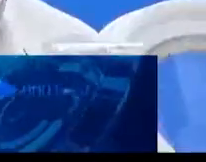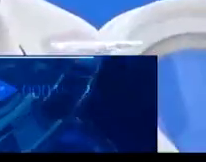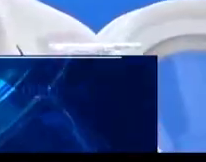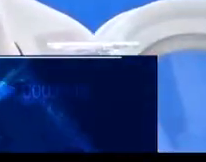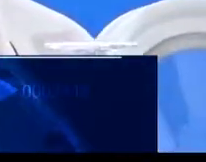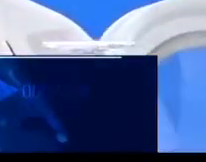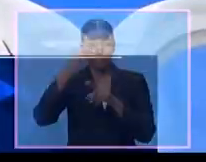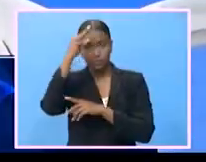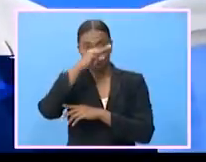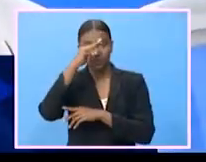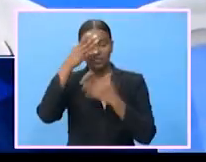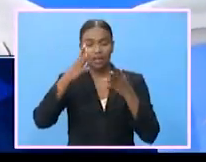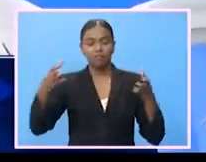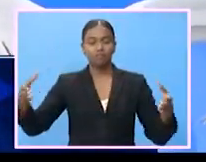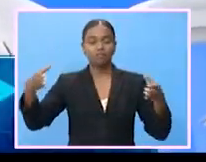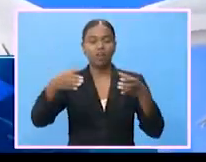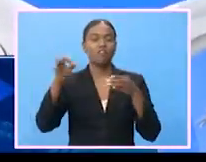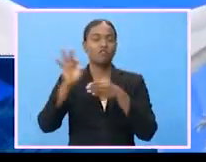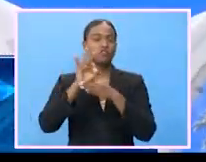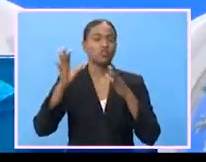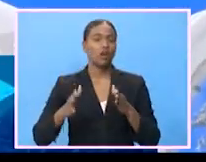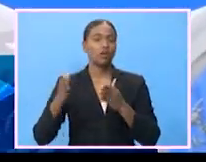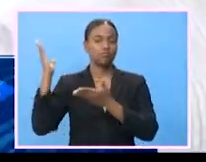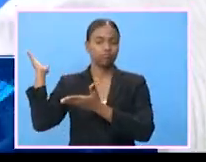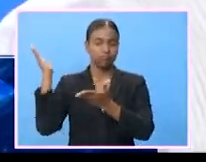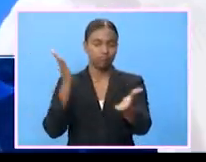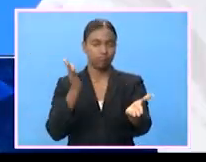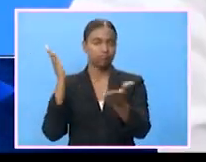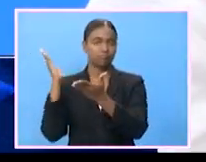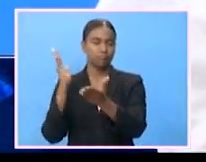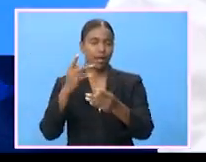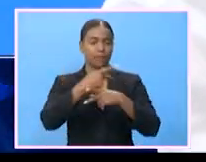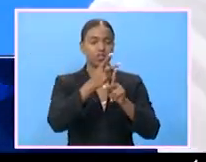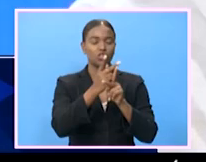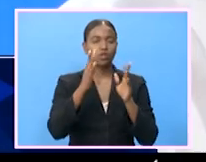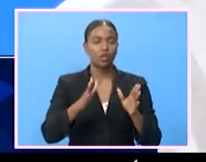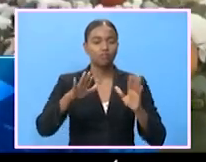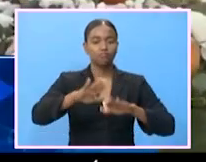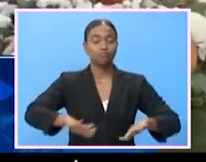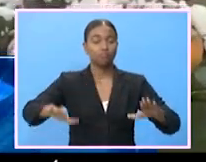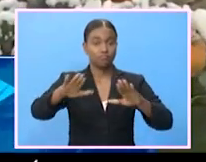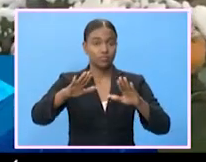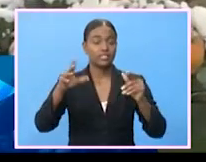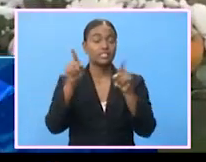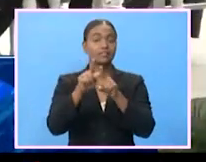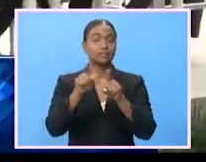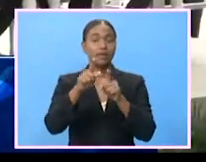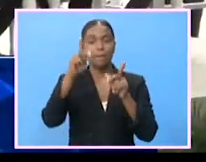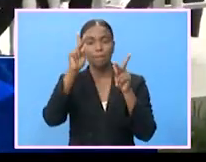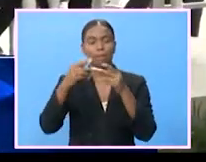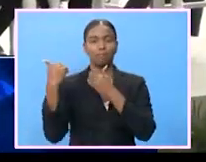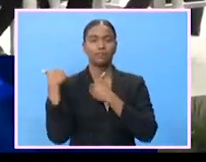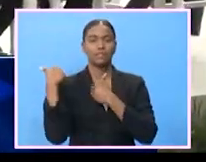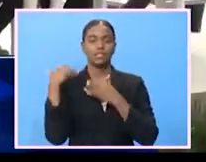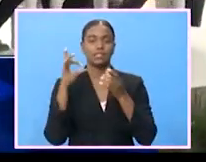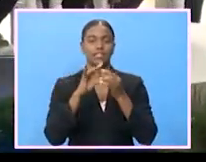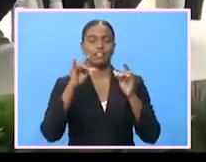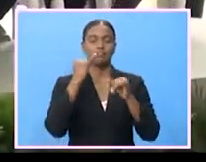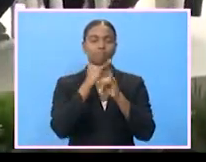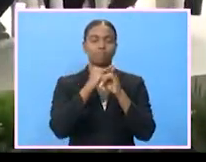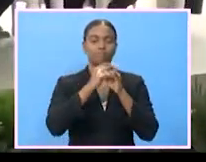Espaillat, fueron convocados empresarios, exportadores, productores agrícolas y pecuarios, así como titulares de las